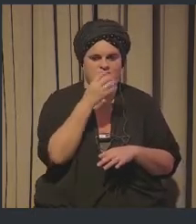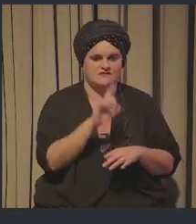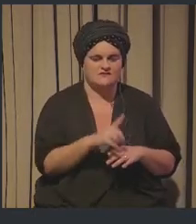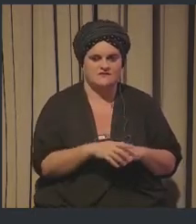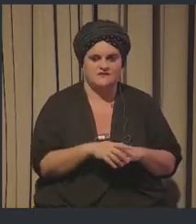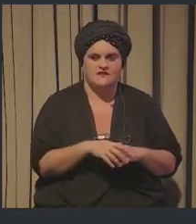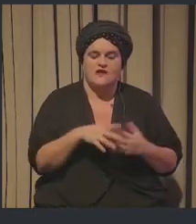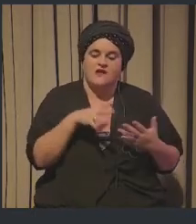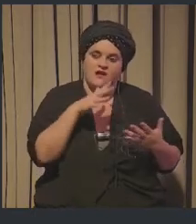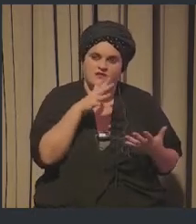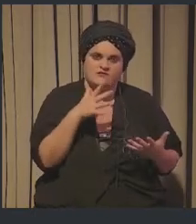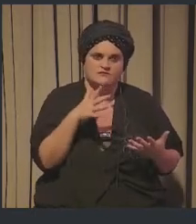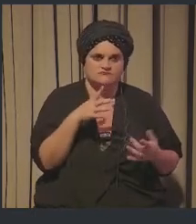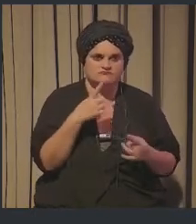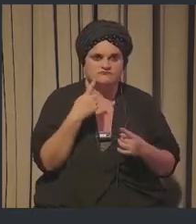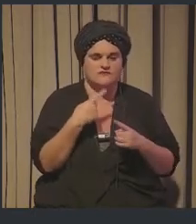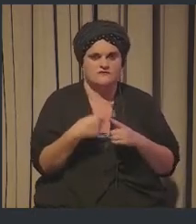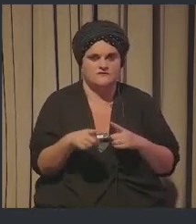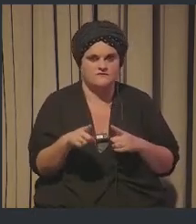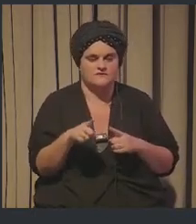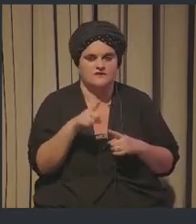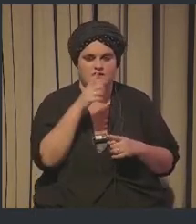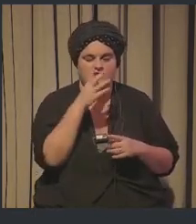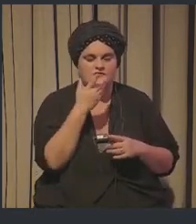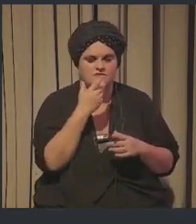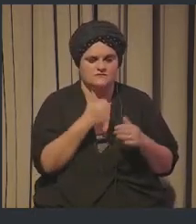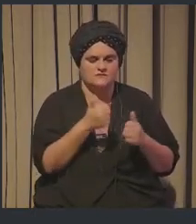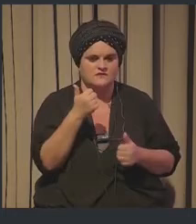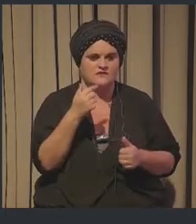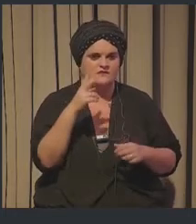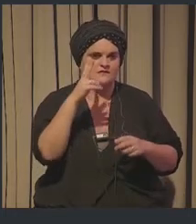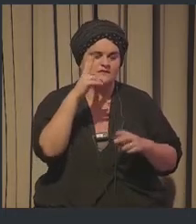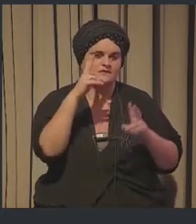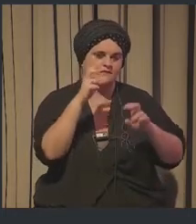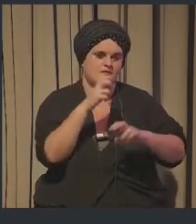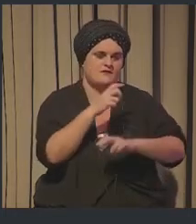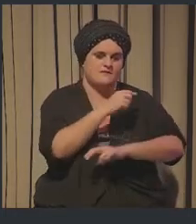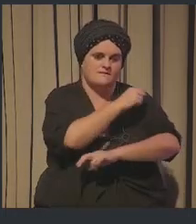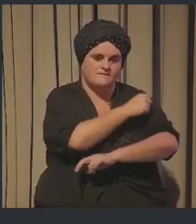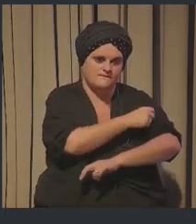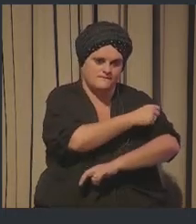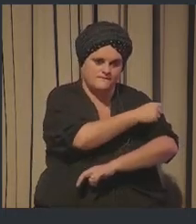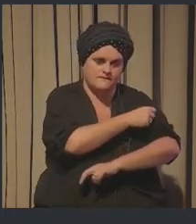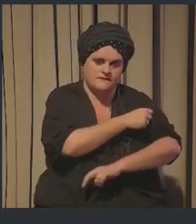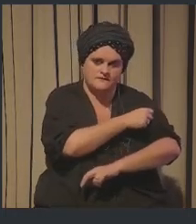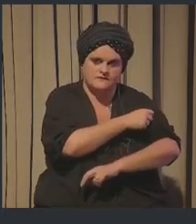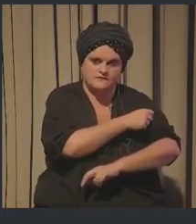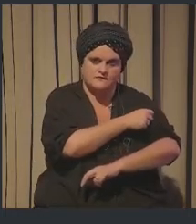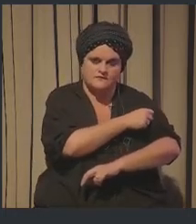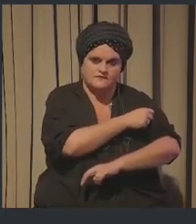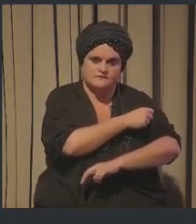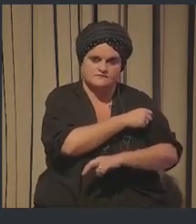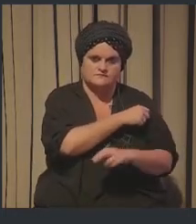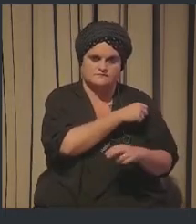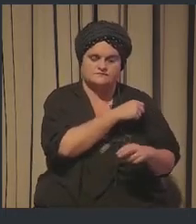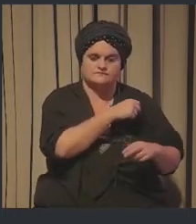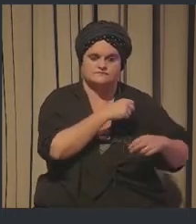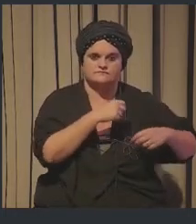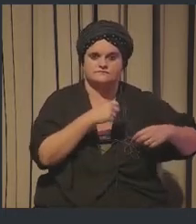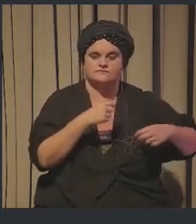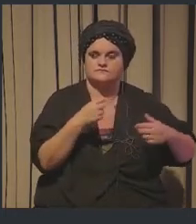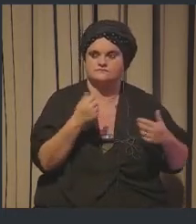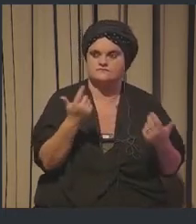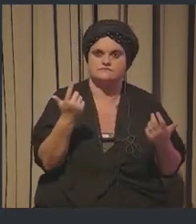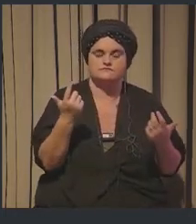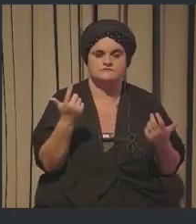¿vale? Bueno, pues ahora conocemos mucho más sobre las vacunas que lo que sabíamos antes. En toda pequeña sorpresa actúa como una vacuna contra la